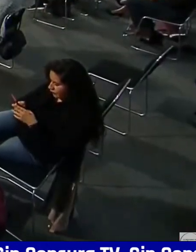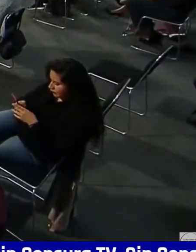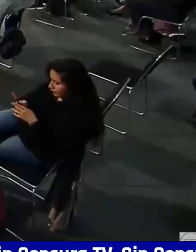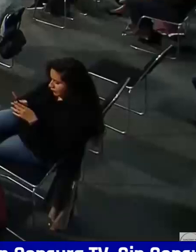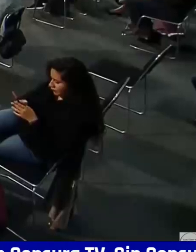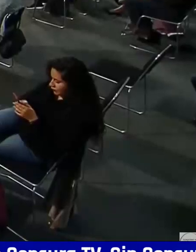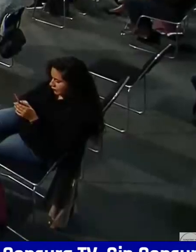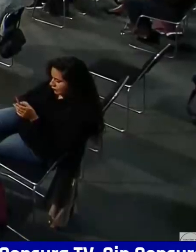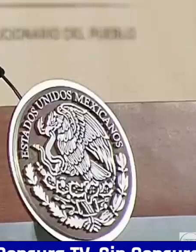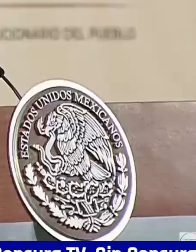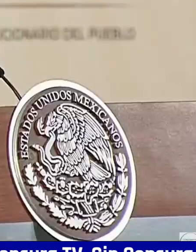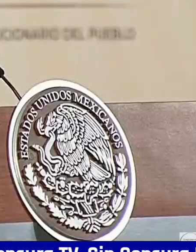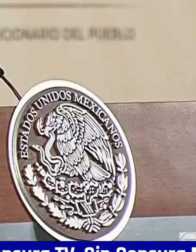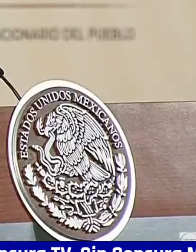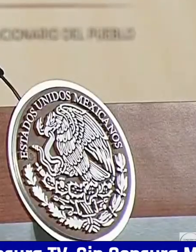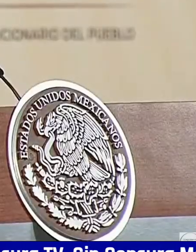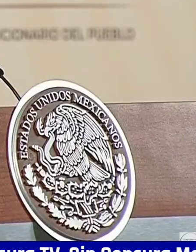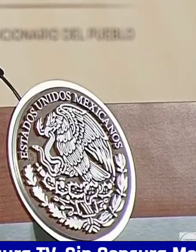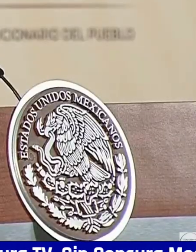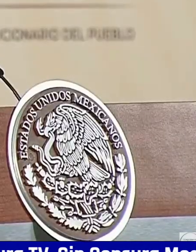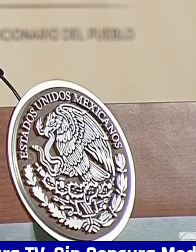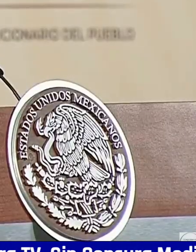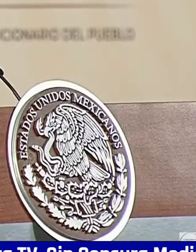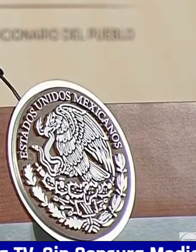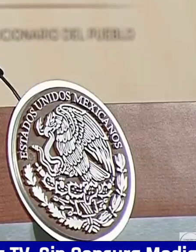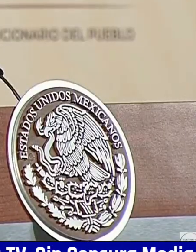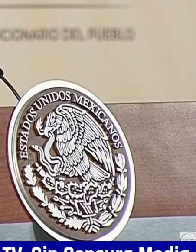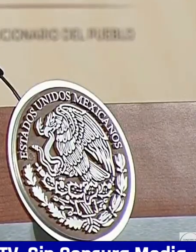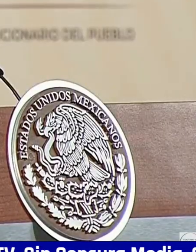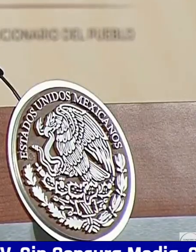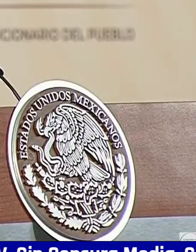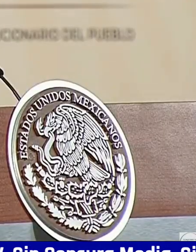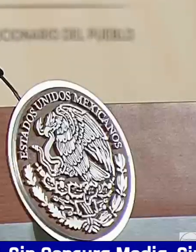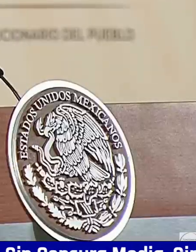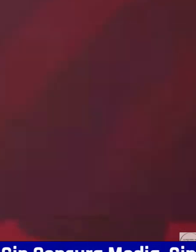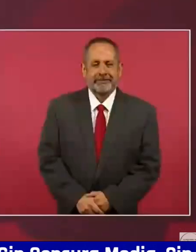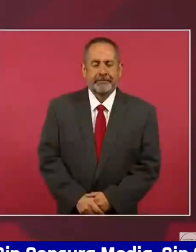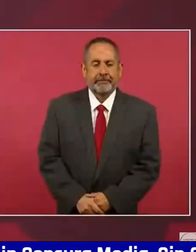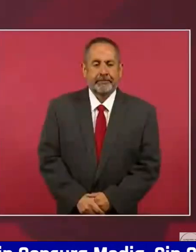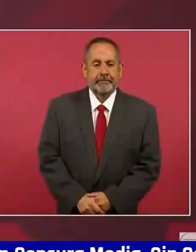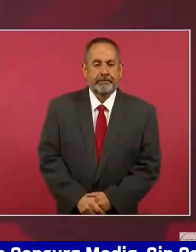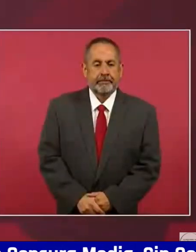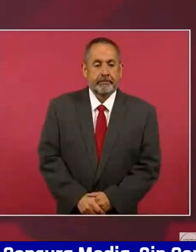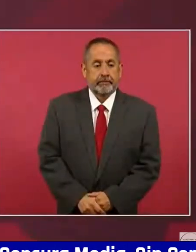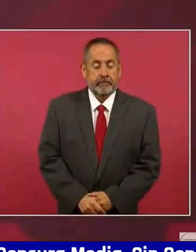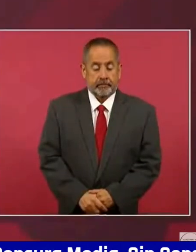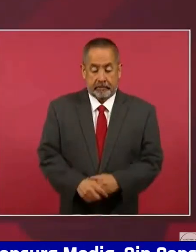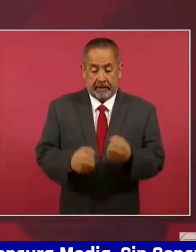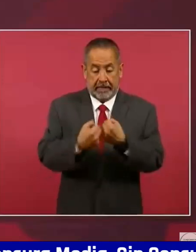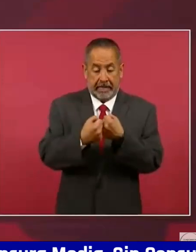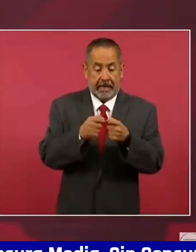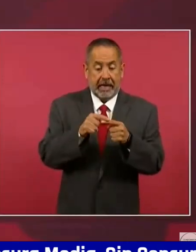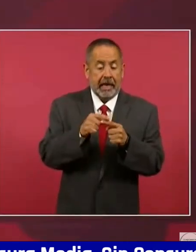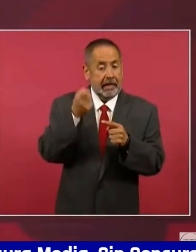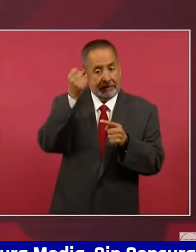Tamazula, que es el límite de Sinaloa con Durango,